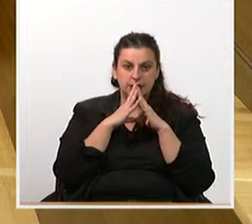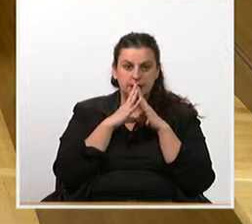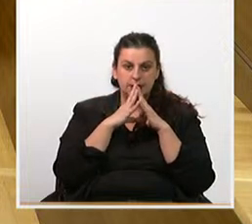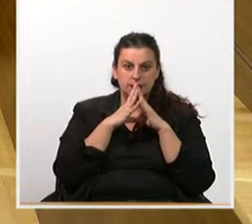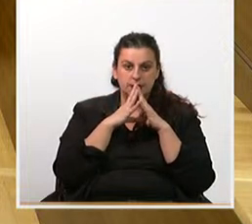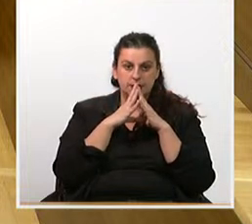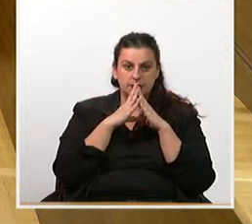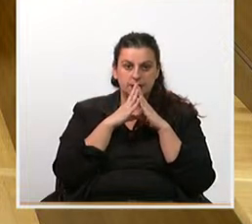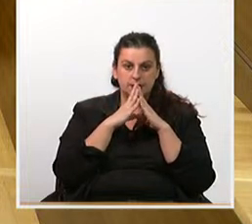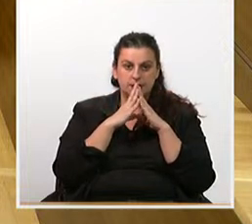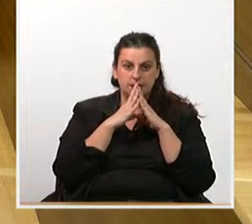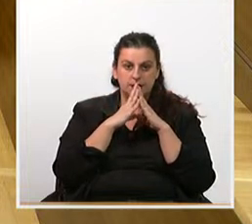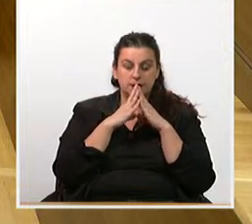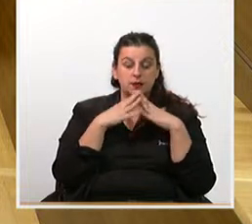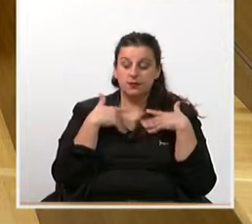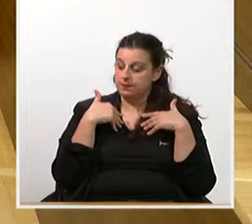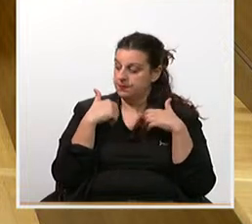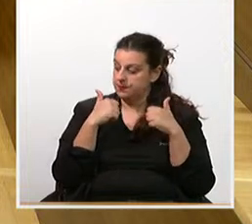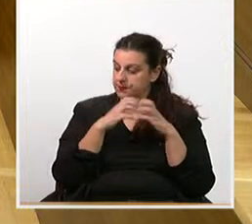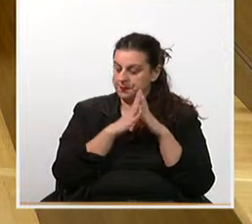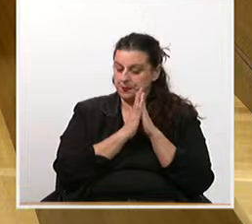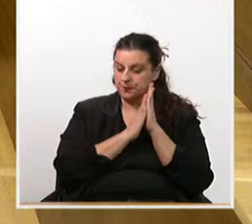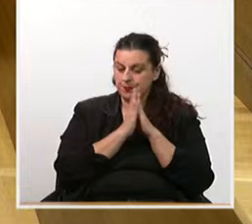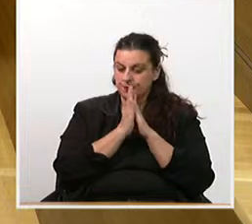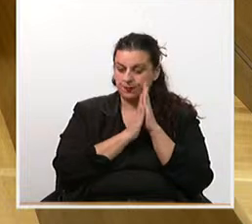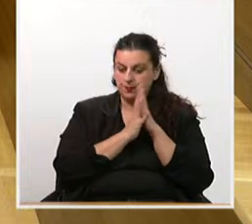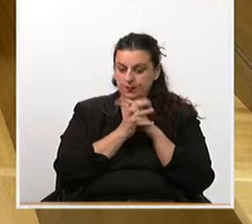Gracias cuando quiera